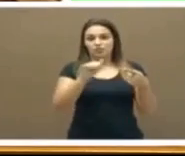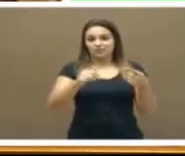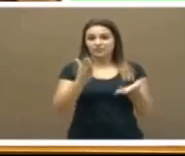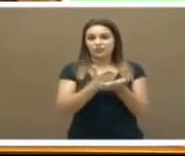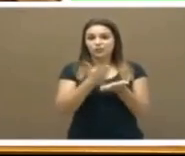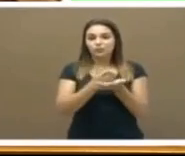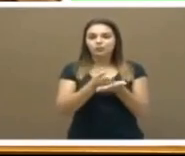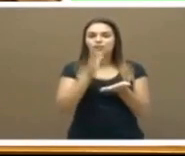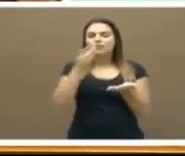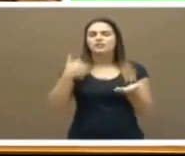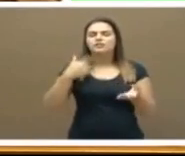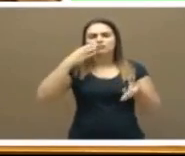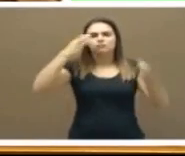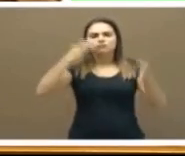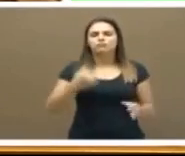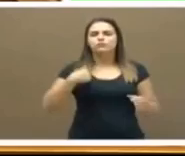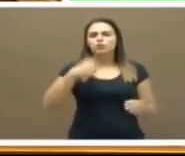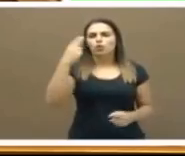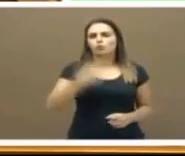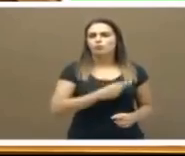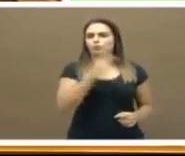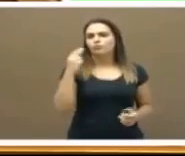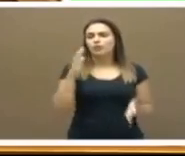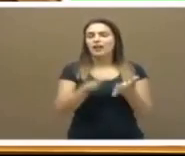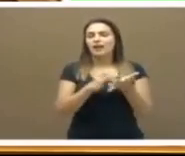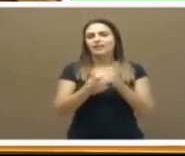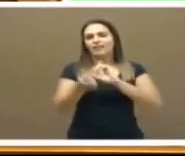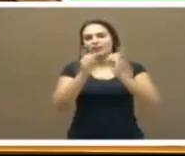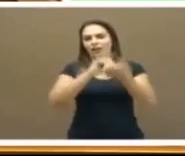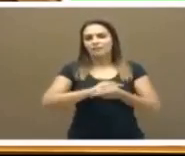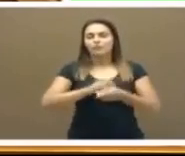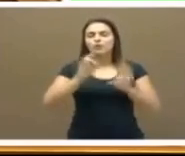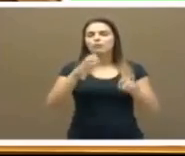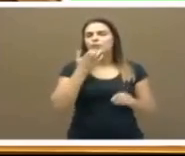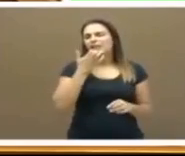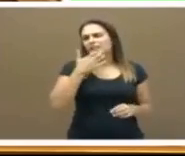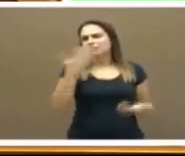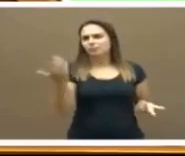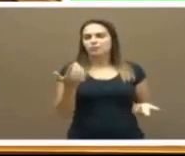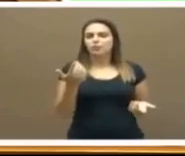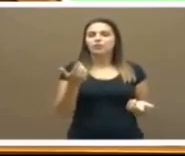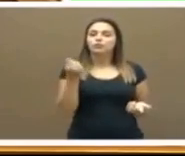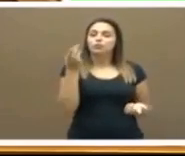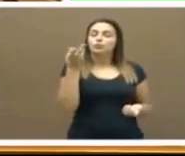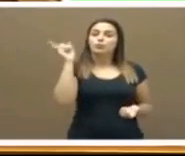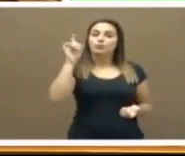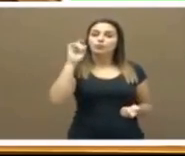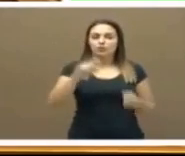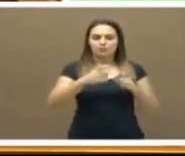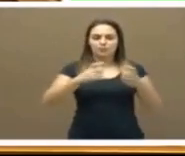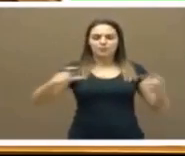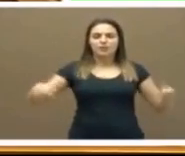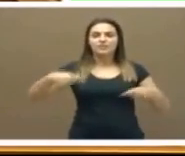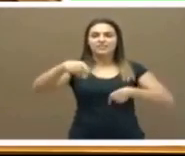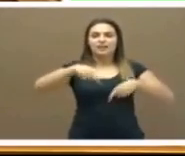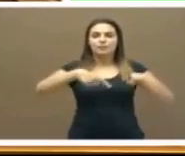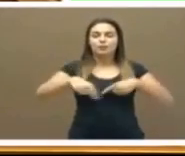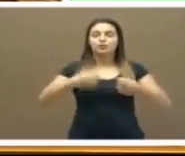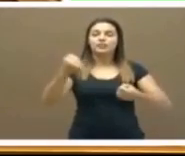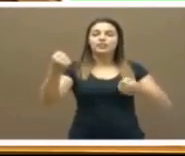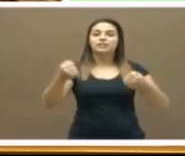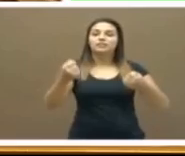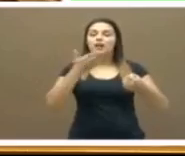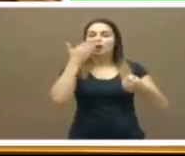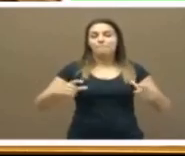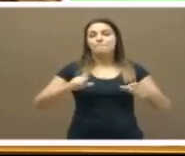curso. Se reafirman los compromisos de la Agenda del Cambio, tales como el incremento del número de profesores, el transporte escolar y la gratuidad de